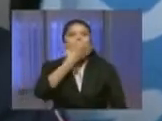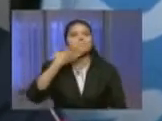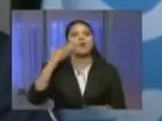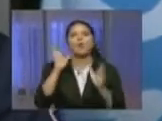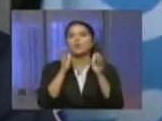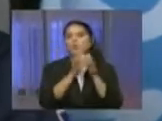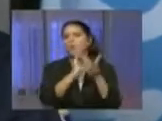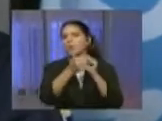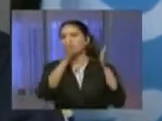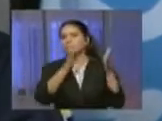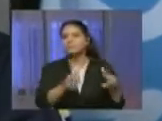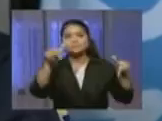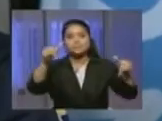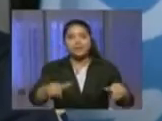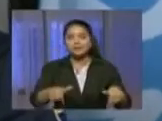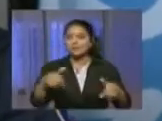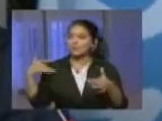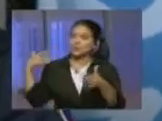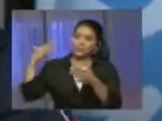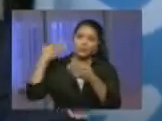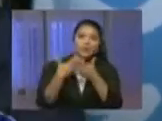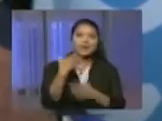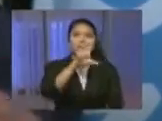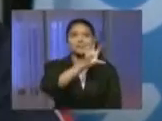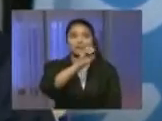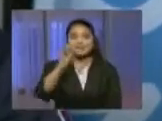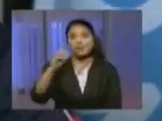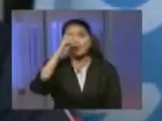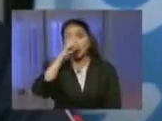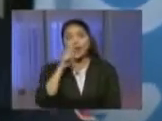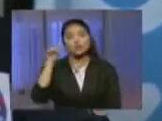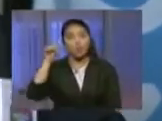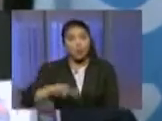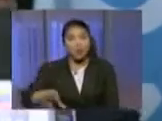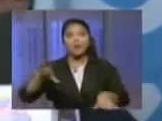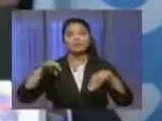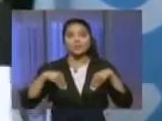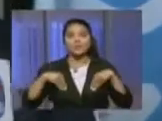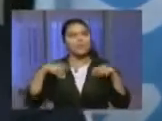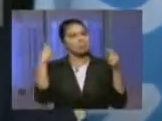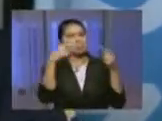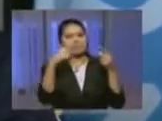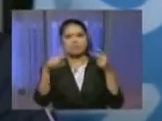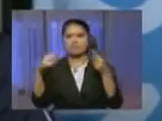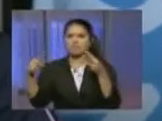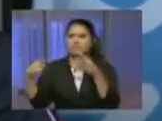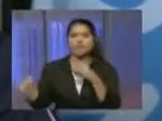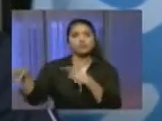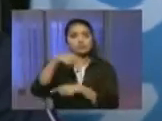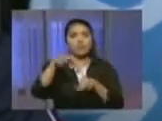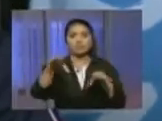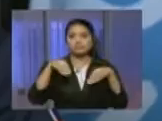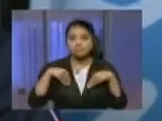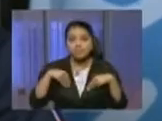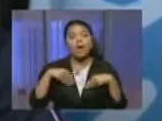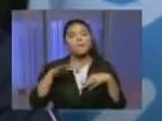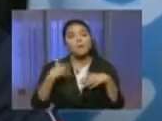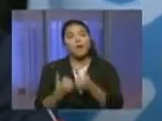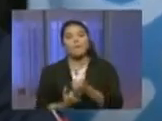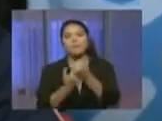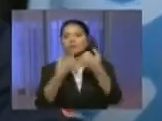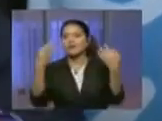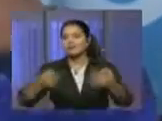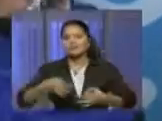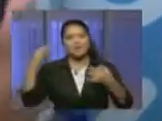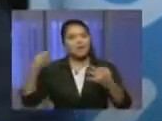por esta tierra ha pasado en los últimos 500 años y estamos asumiendo el reto desde los diferentes roles que nos ha correspondido Para apoyar siempre